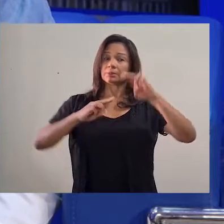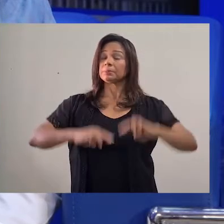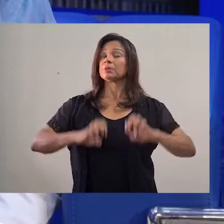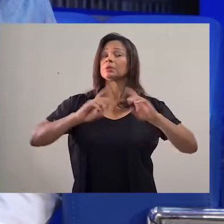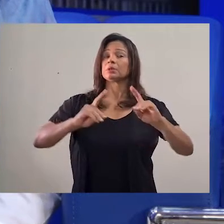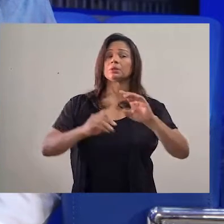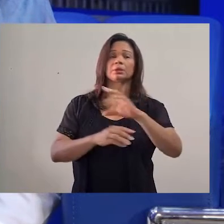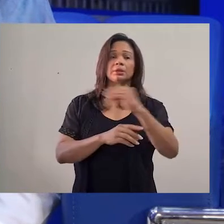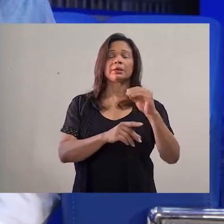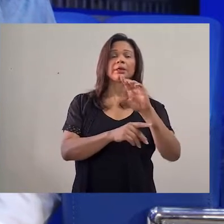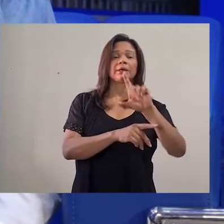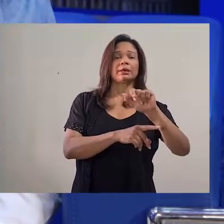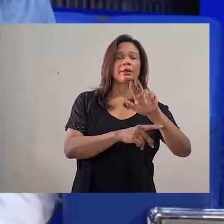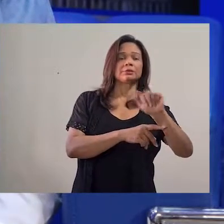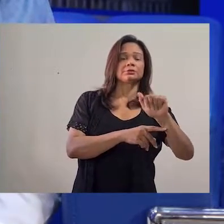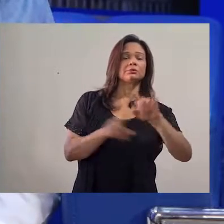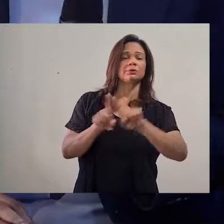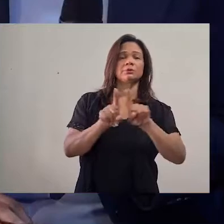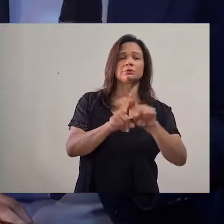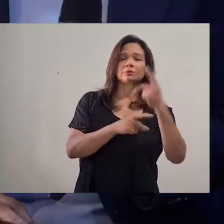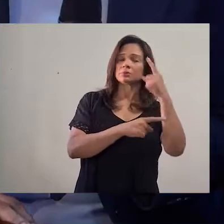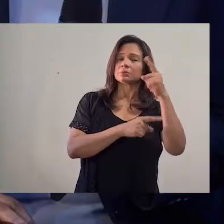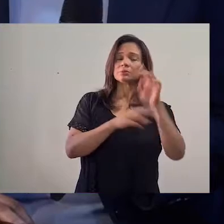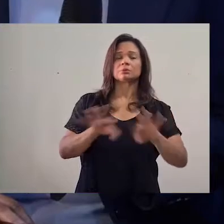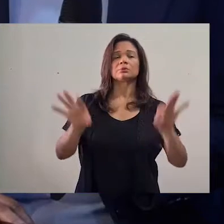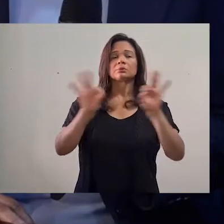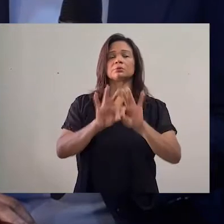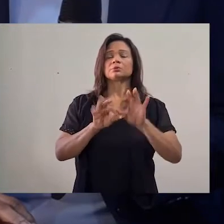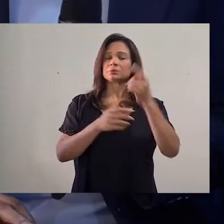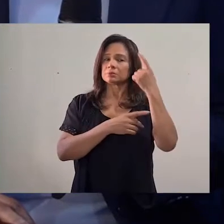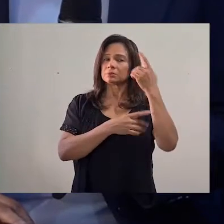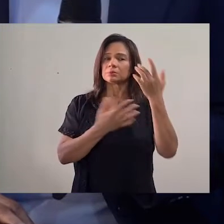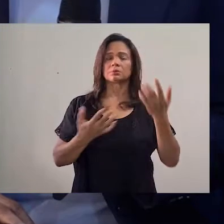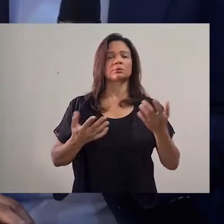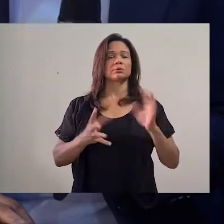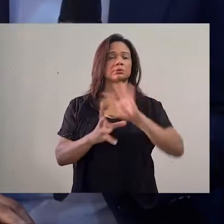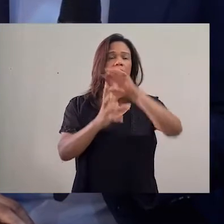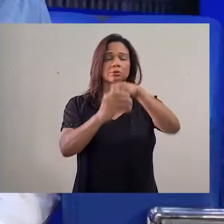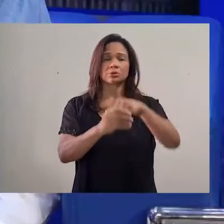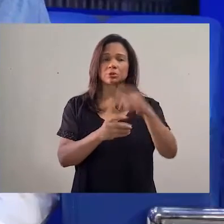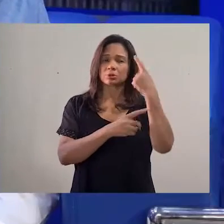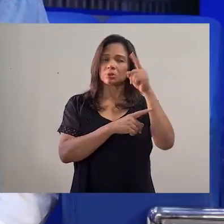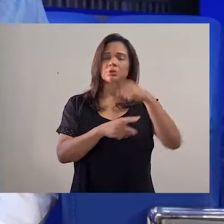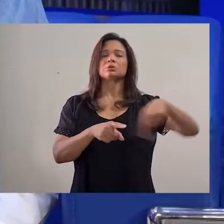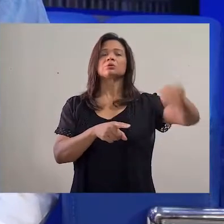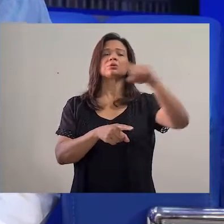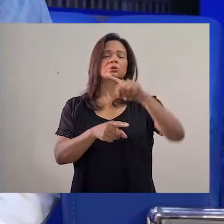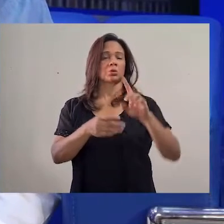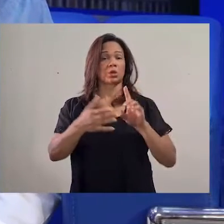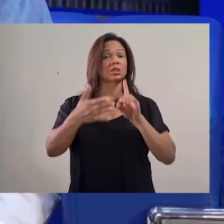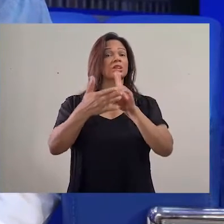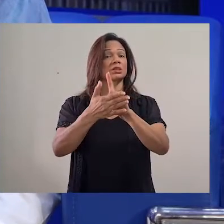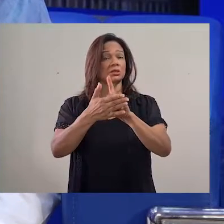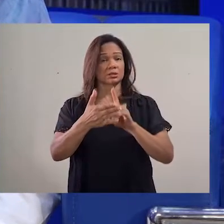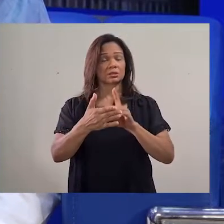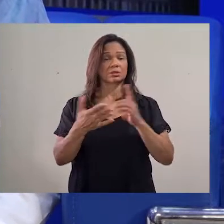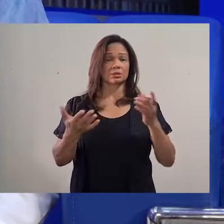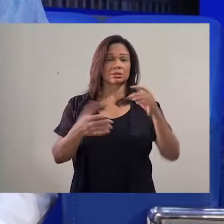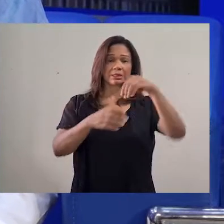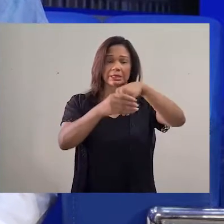MINER, y a Clara Cruz. Con ella conversaremos sobre la importancia de la inclusión de aquellos